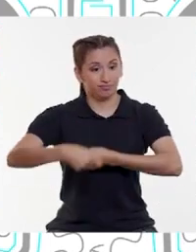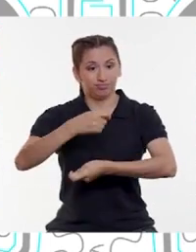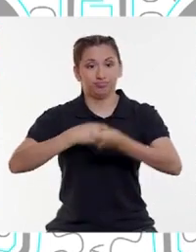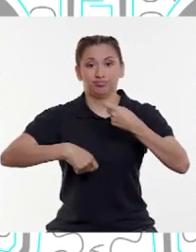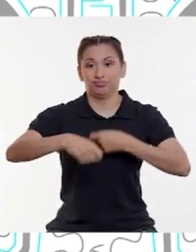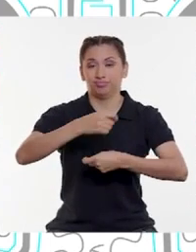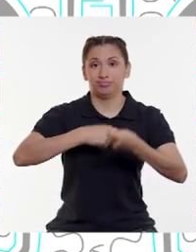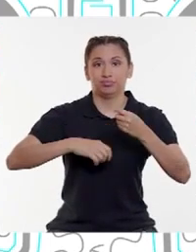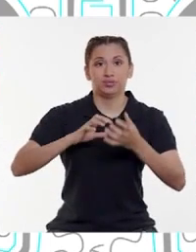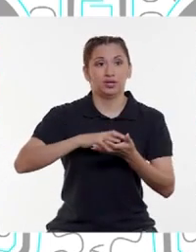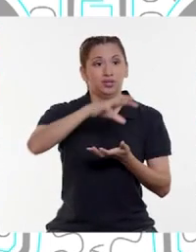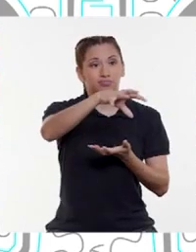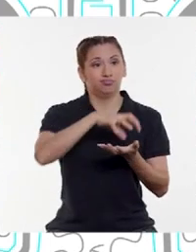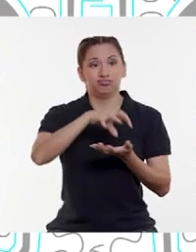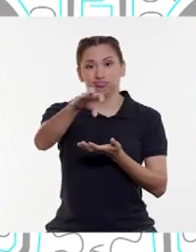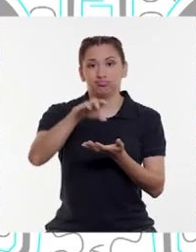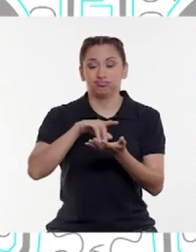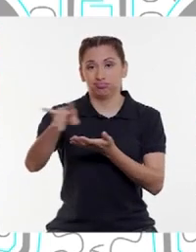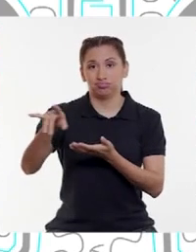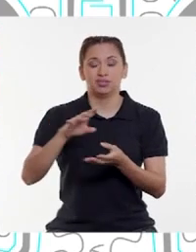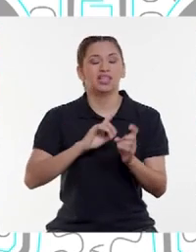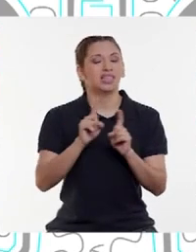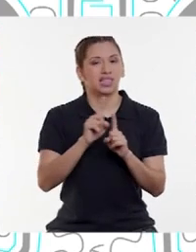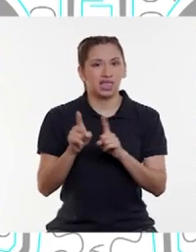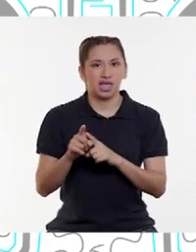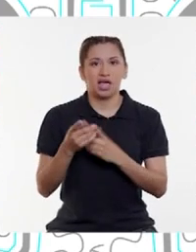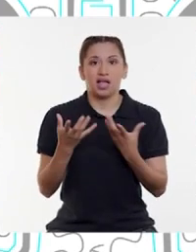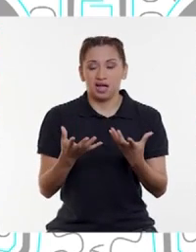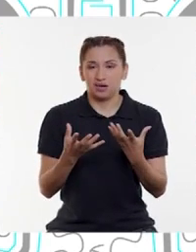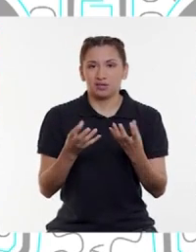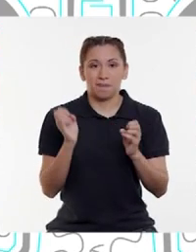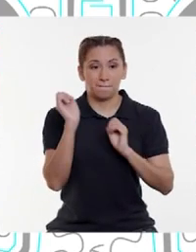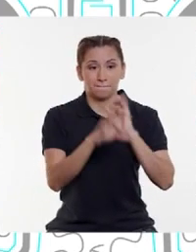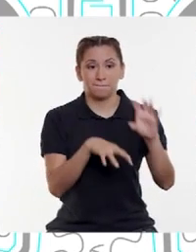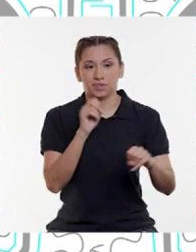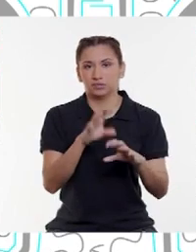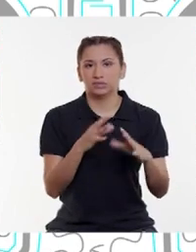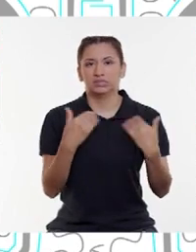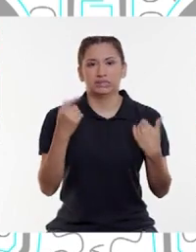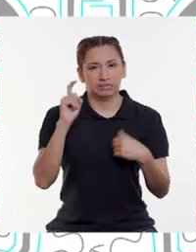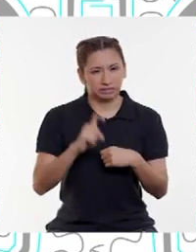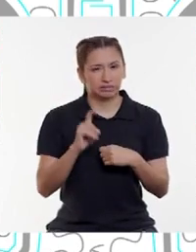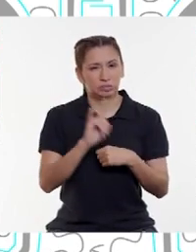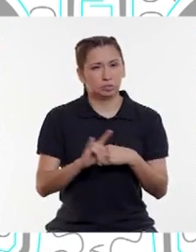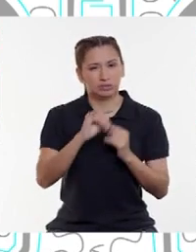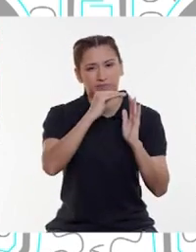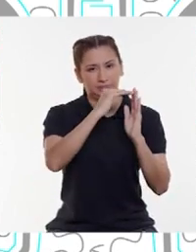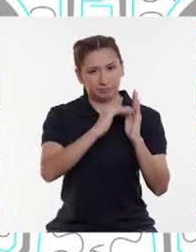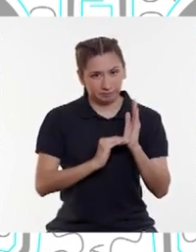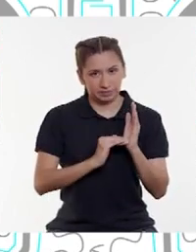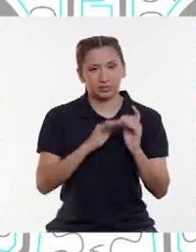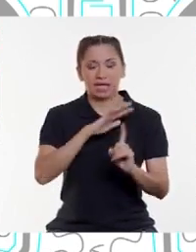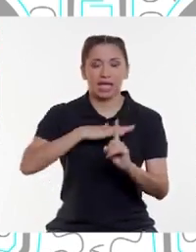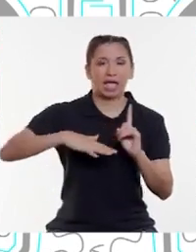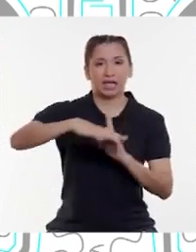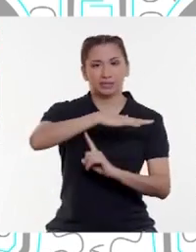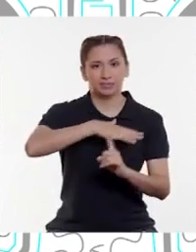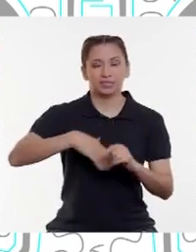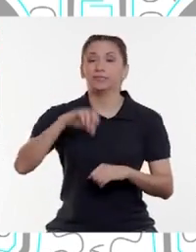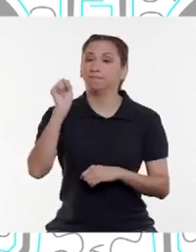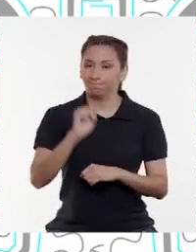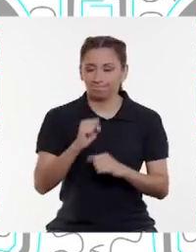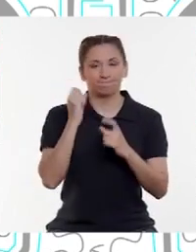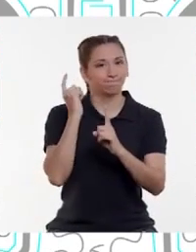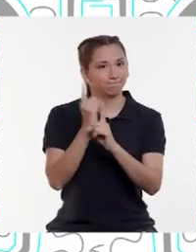producción, distribución y desecho afecten lo menos posible al ambiente.